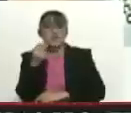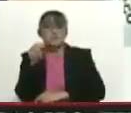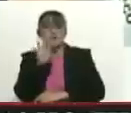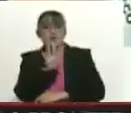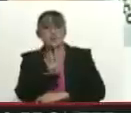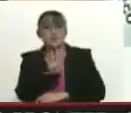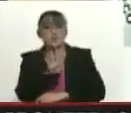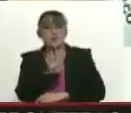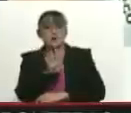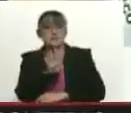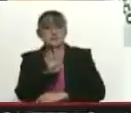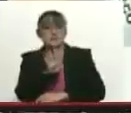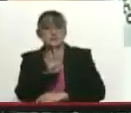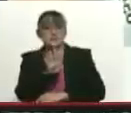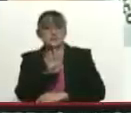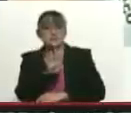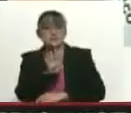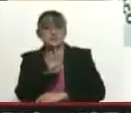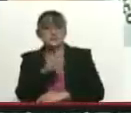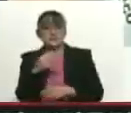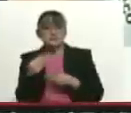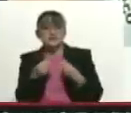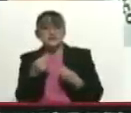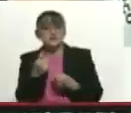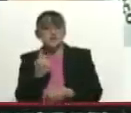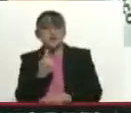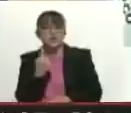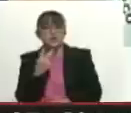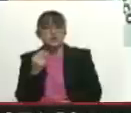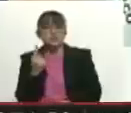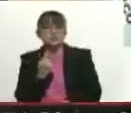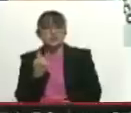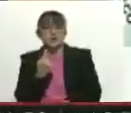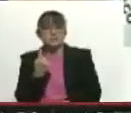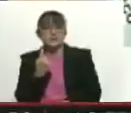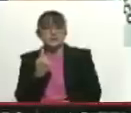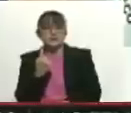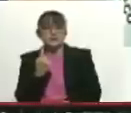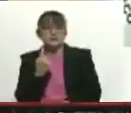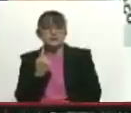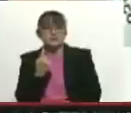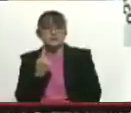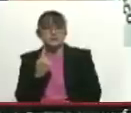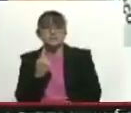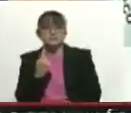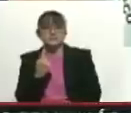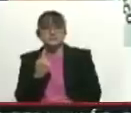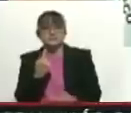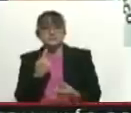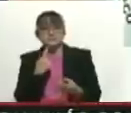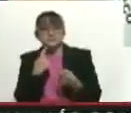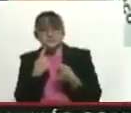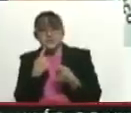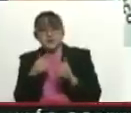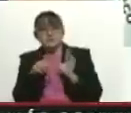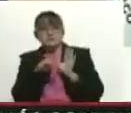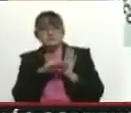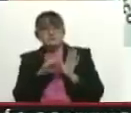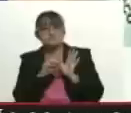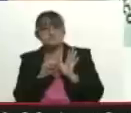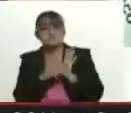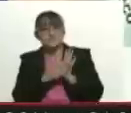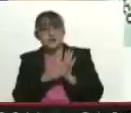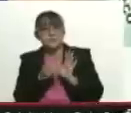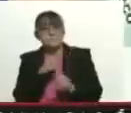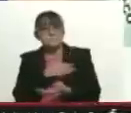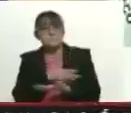2004 se realizaron no solamente el referéndum aprobatorio que legitimó con